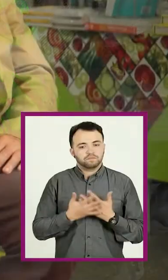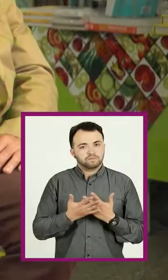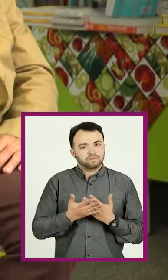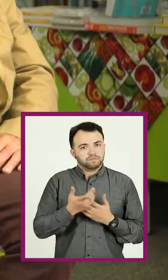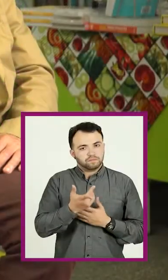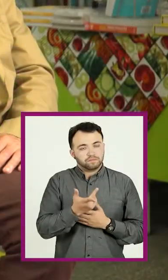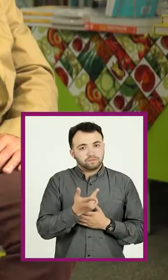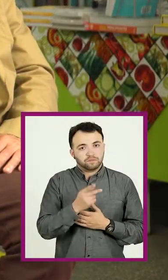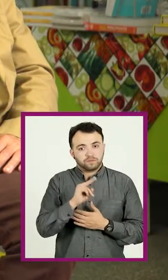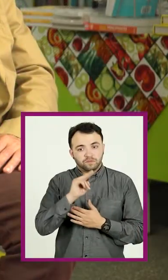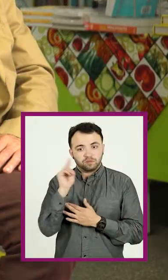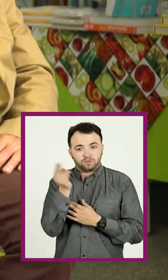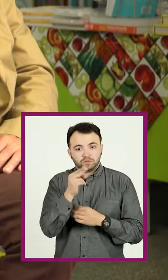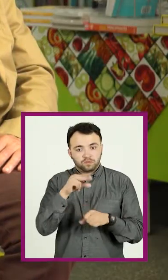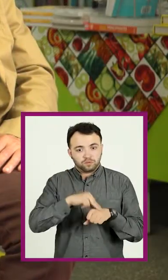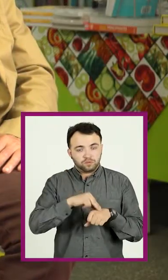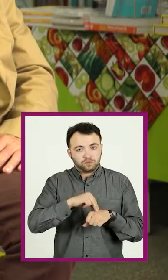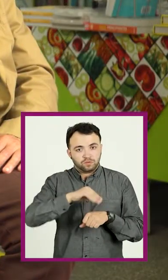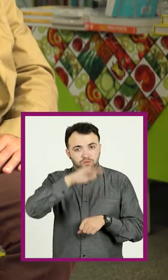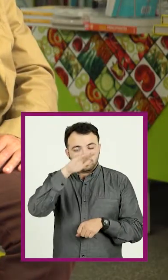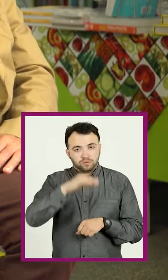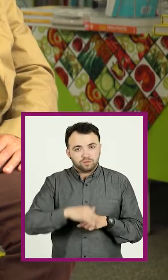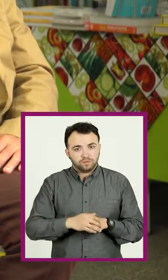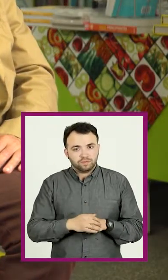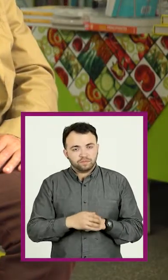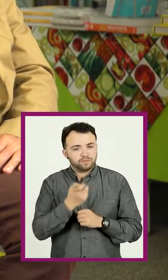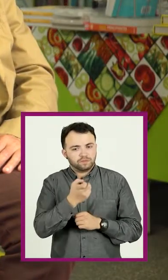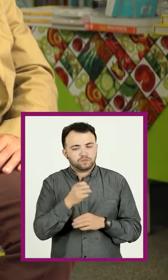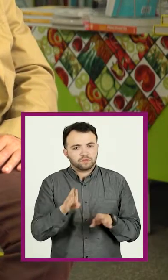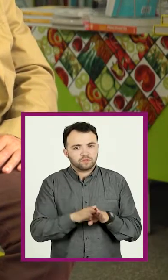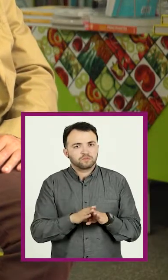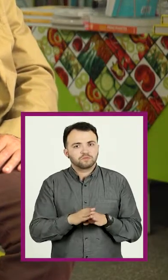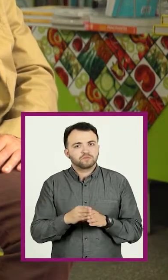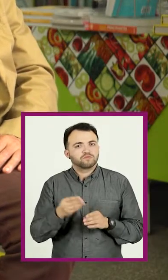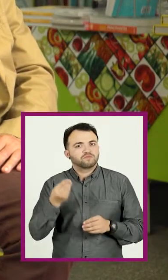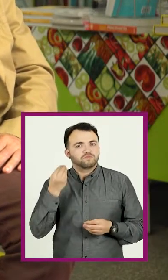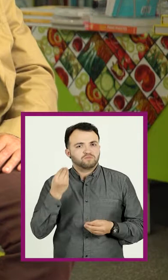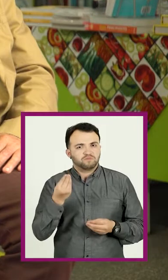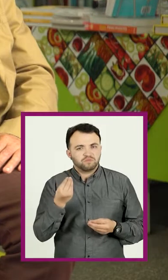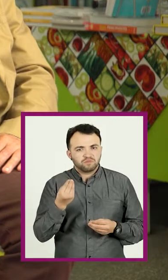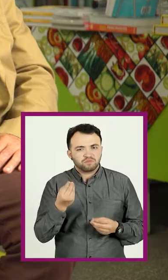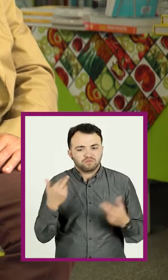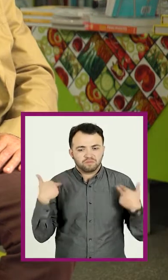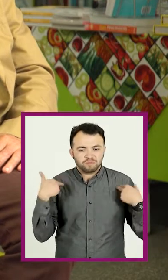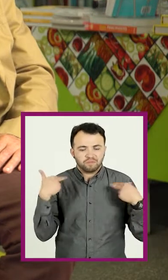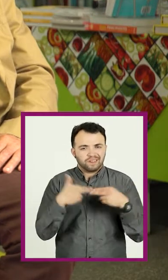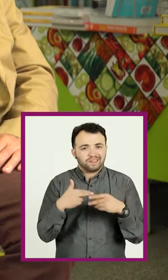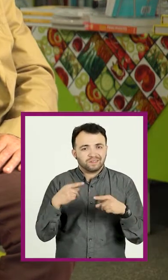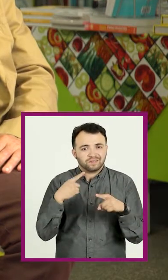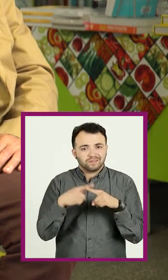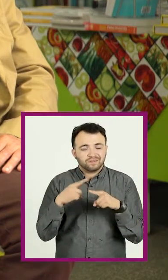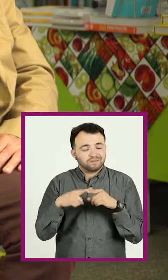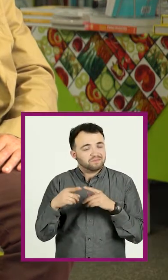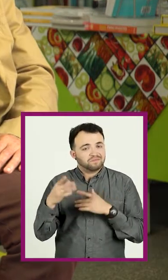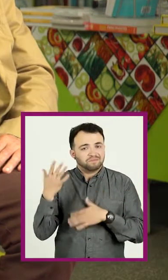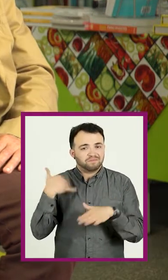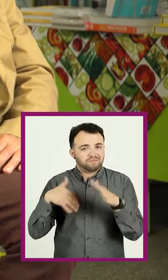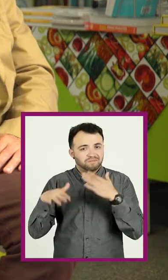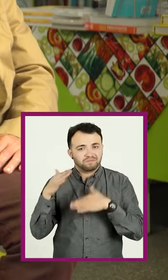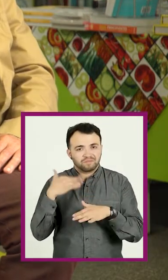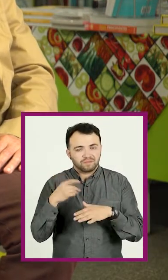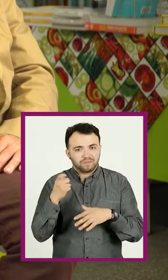Doctora por la Universidad Nacional Autónoma de México, con una amplia trayectoria como docente de esa misma